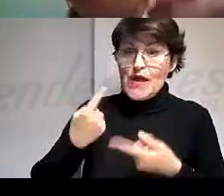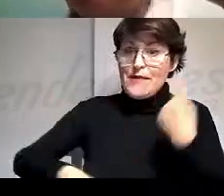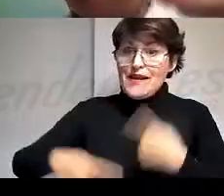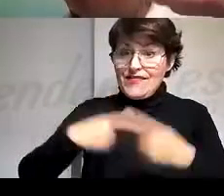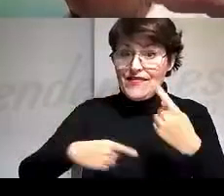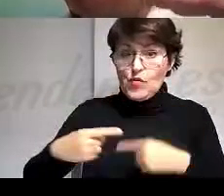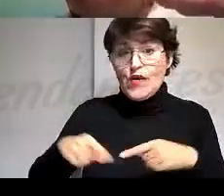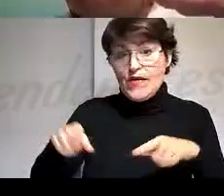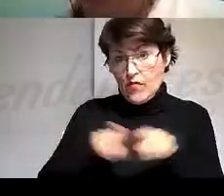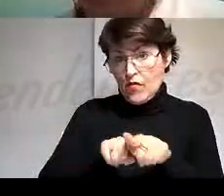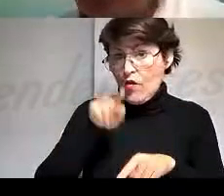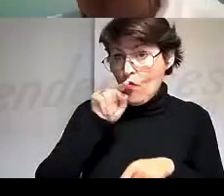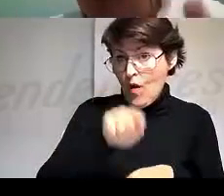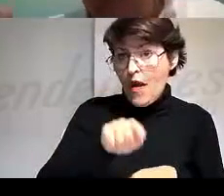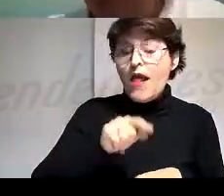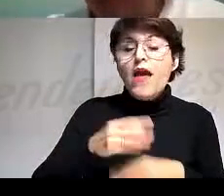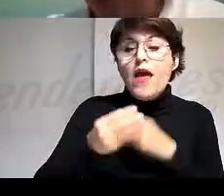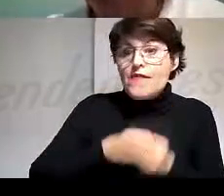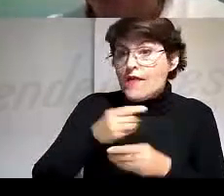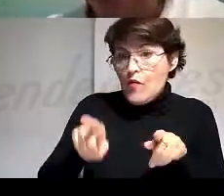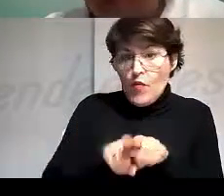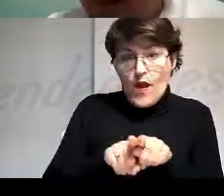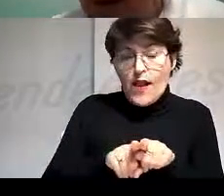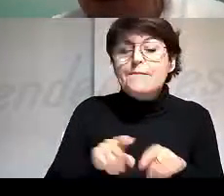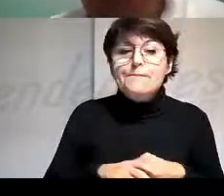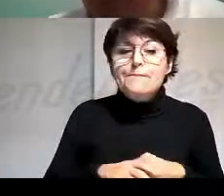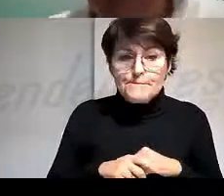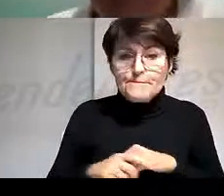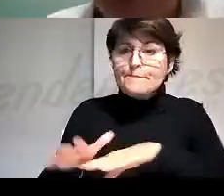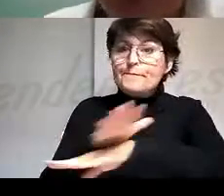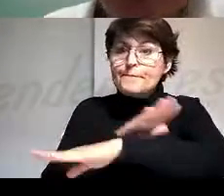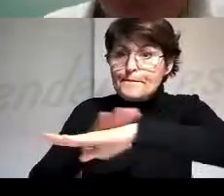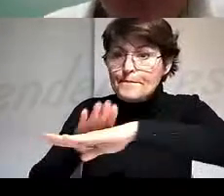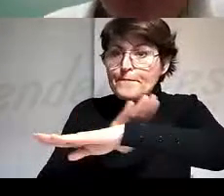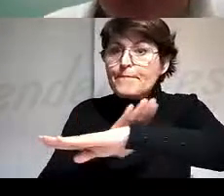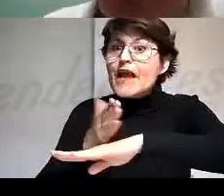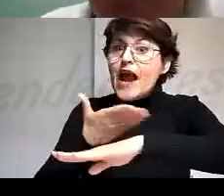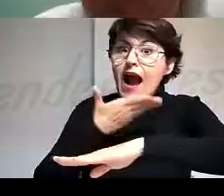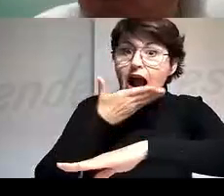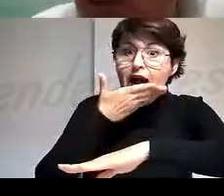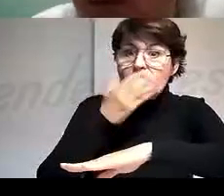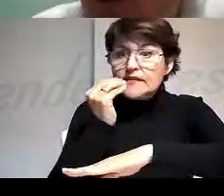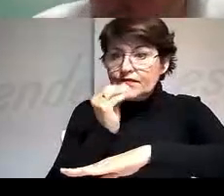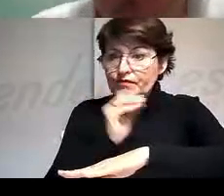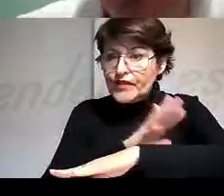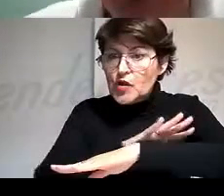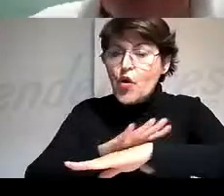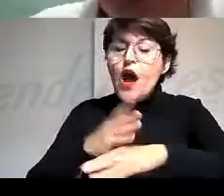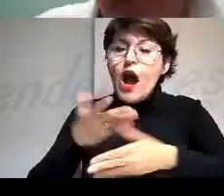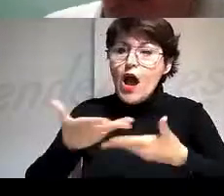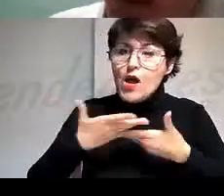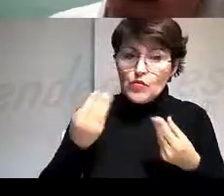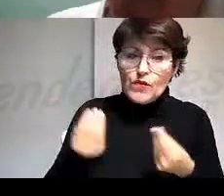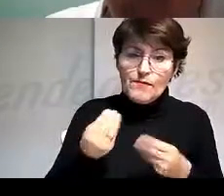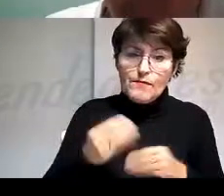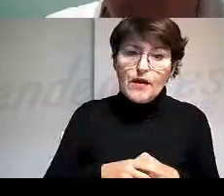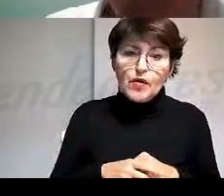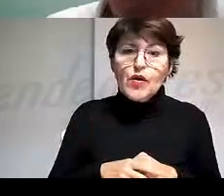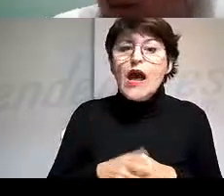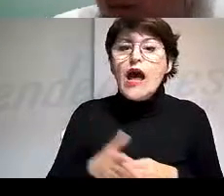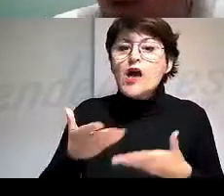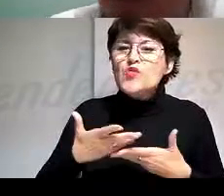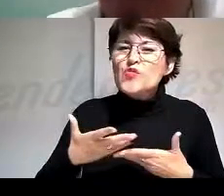siguiente relajación vascular con la relajación muscular, o sea que en estos procesos nos puede venir muy bien para piernas cansadas y